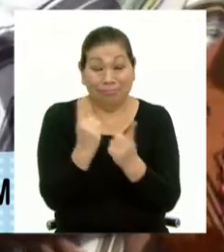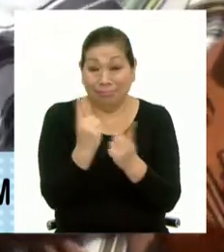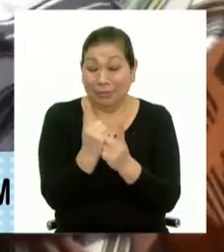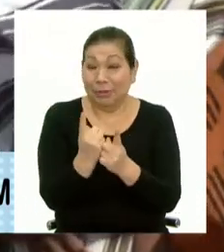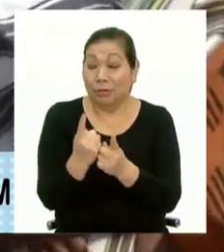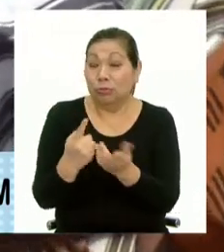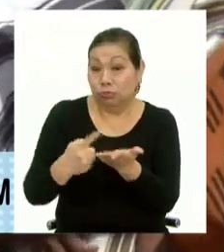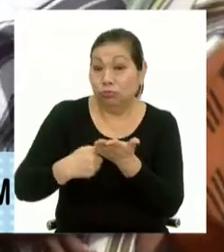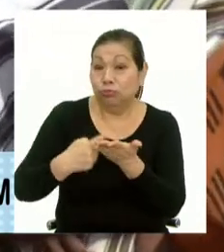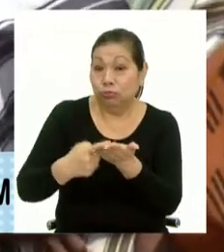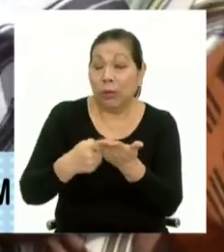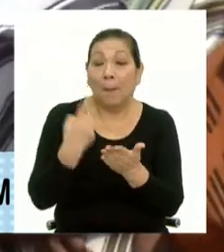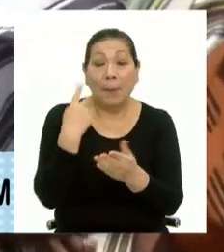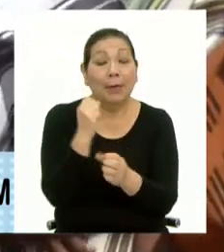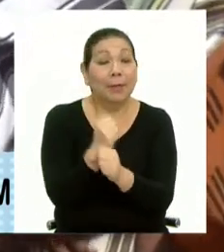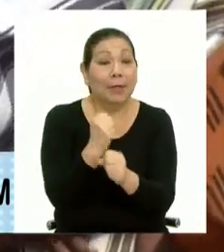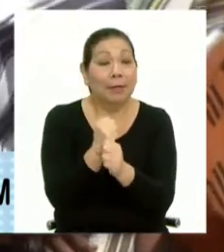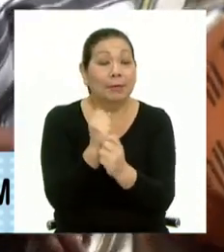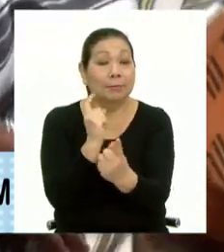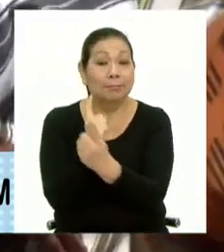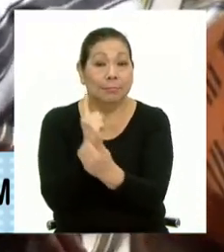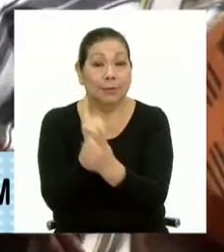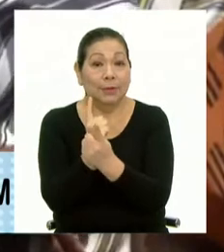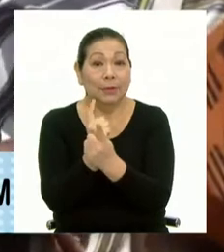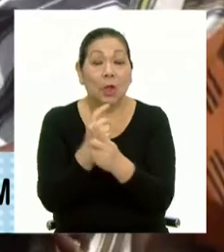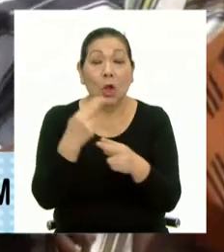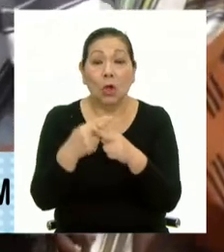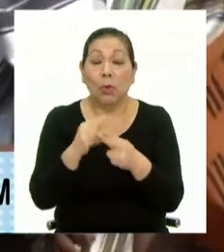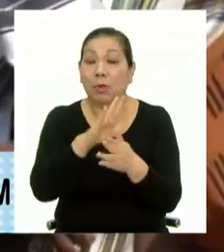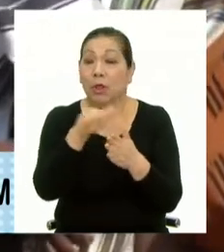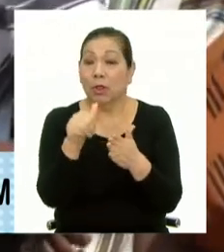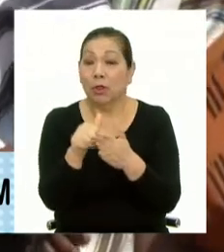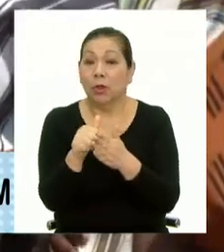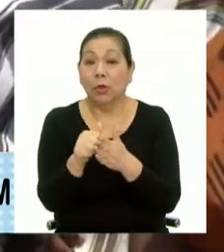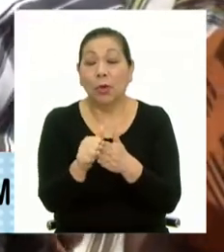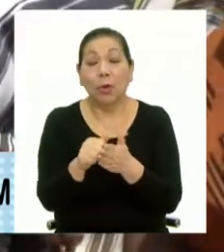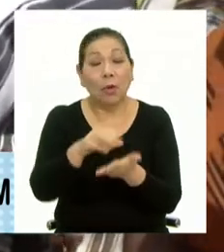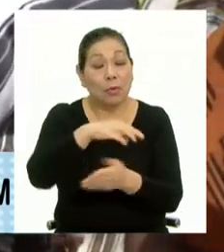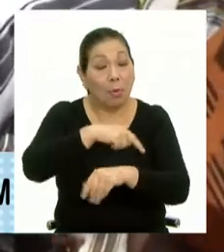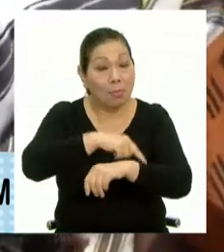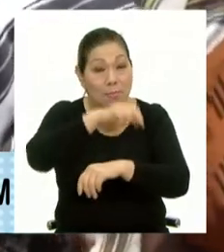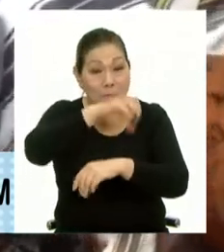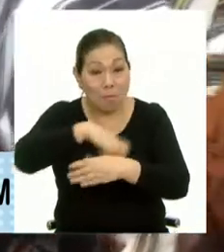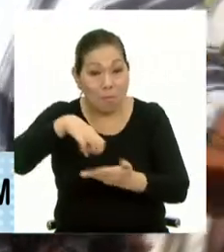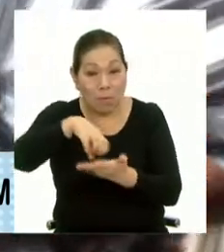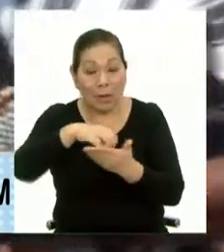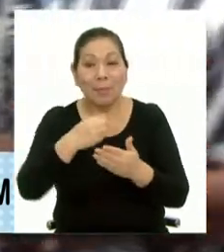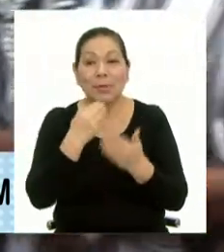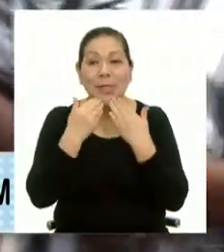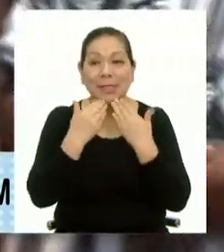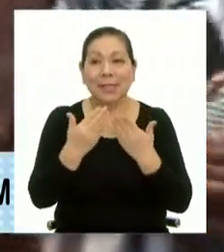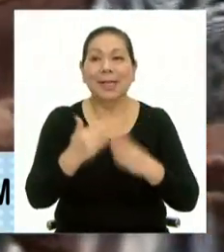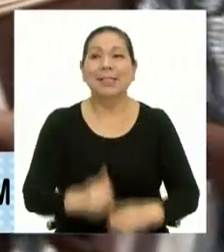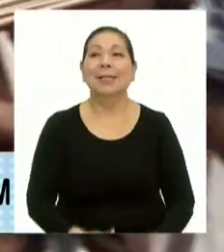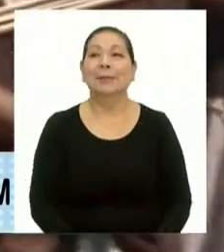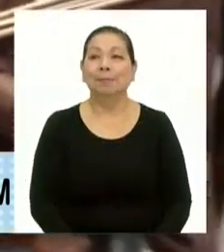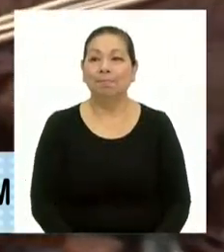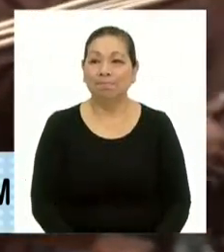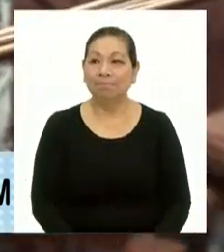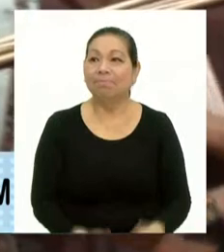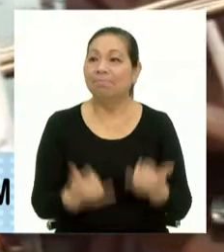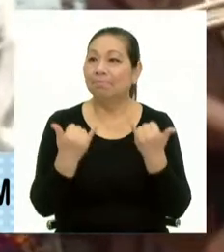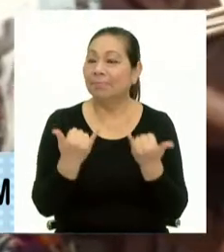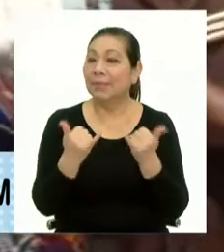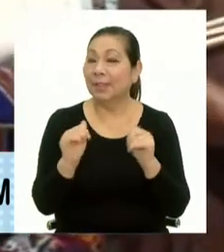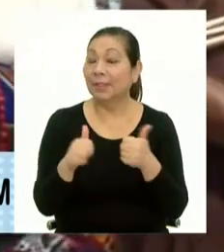concertando para poder trabajar directamente a nombre de todos los pueblos indígenas. Muchas gracias. Señor ministro, estamos